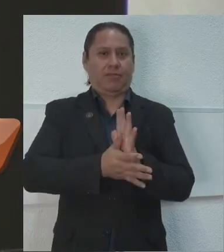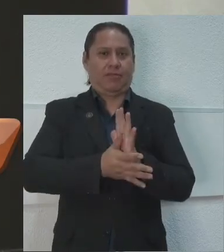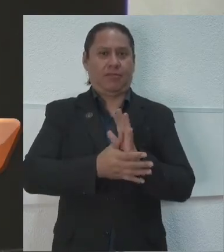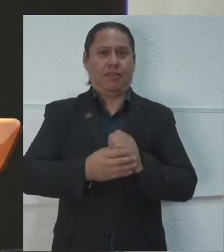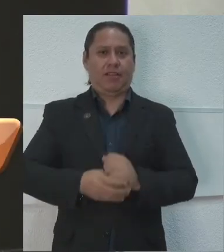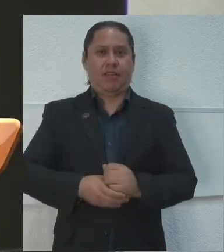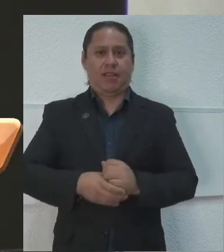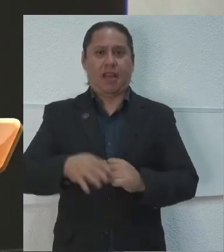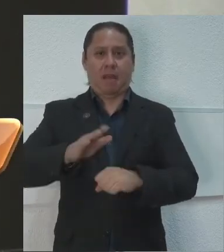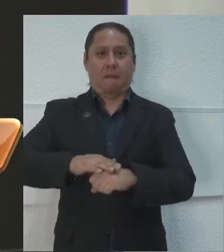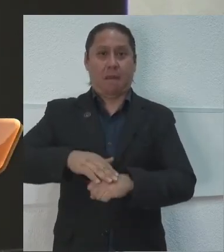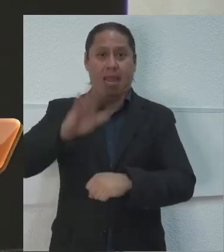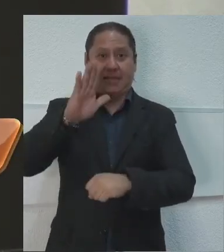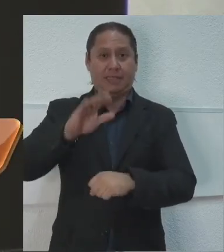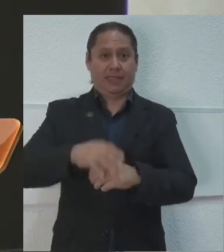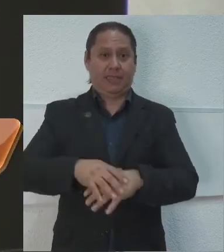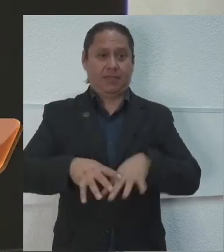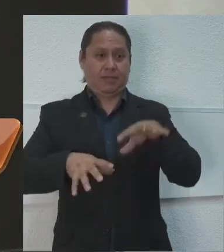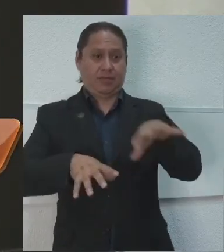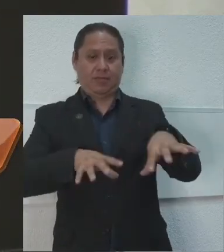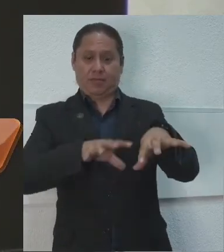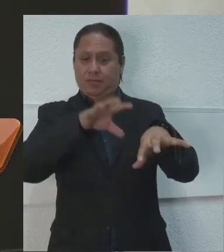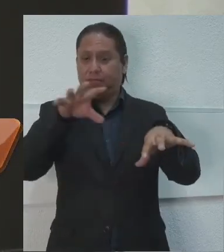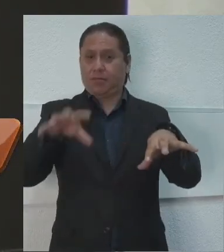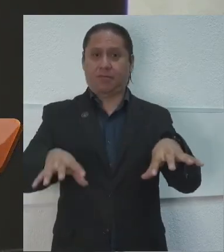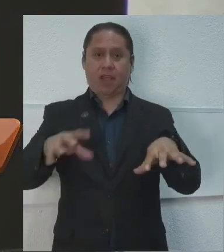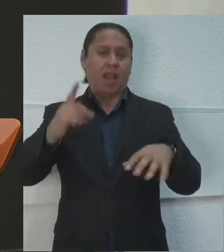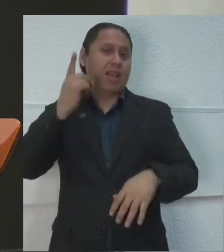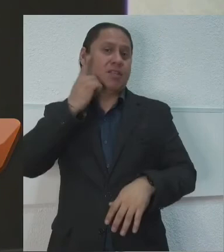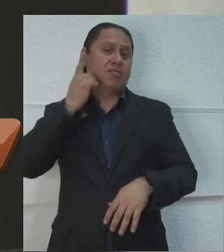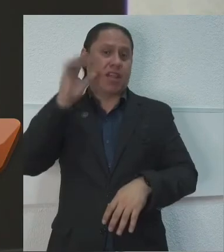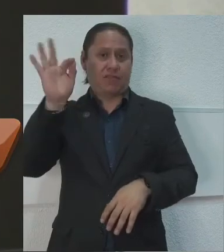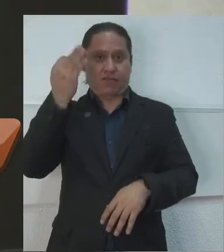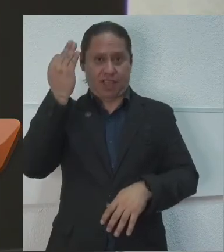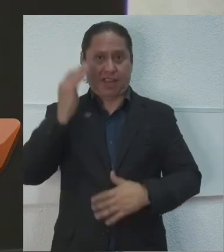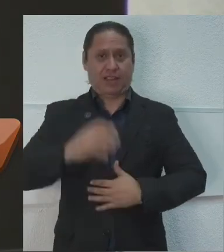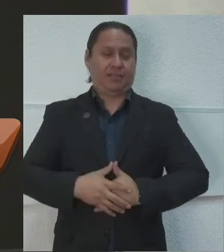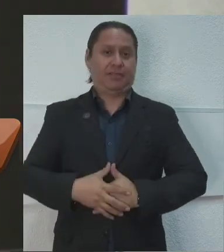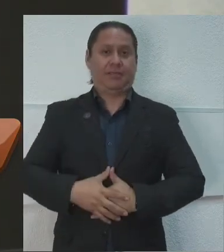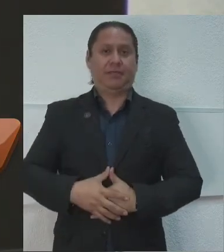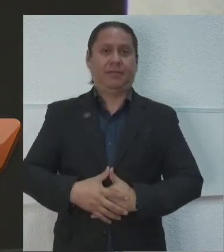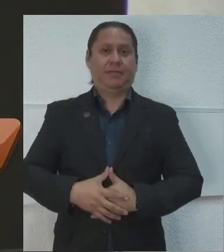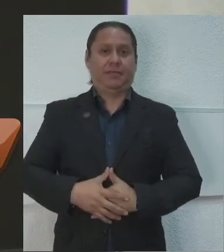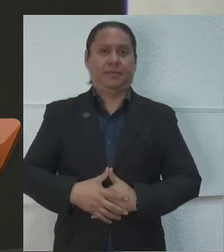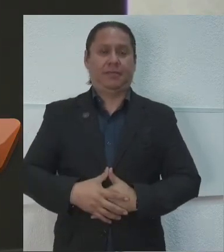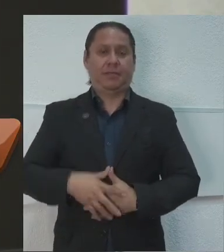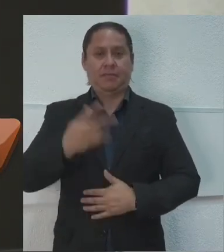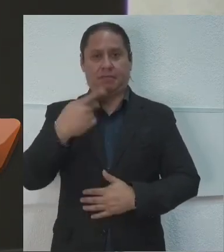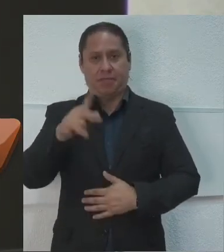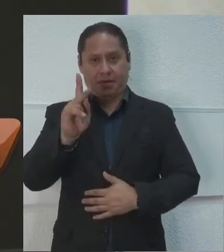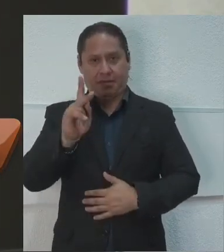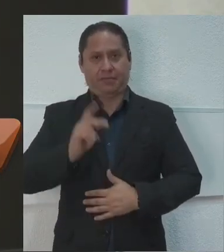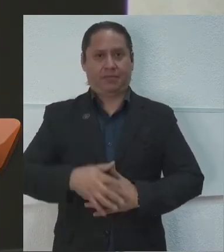con la mayoría calificada en la Cámara de Diputados Federal. Sin